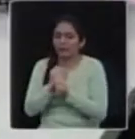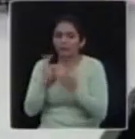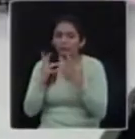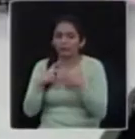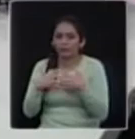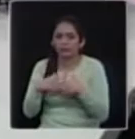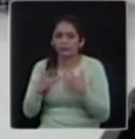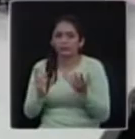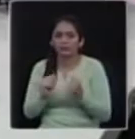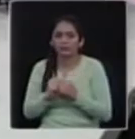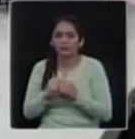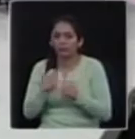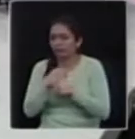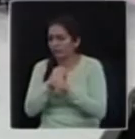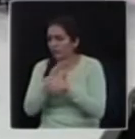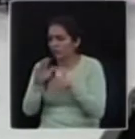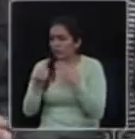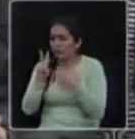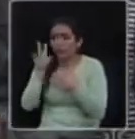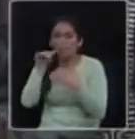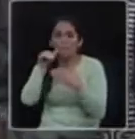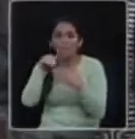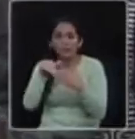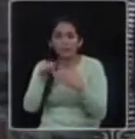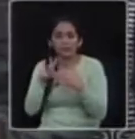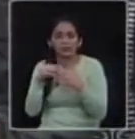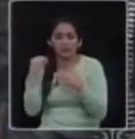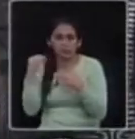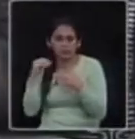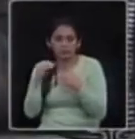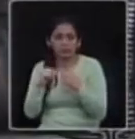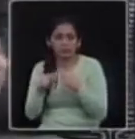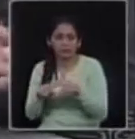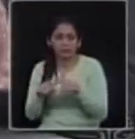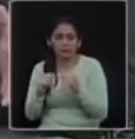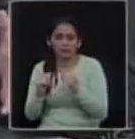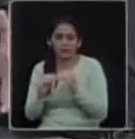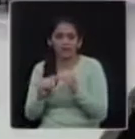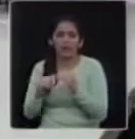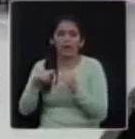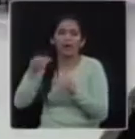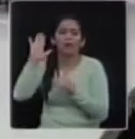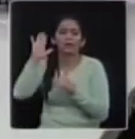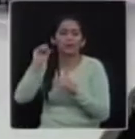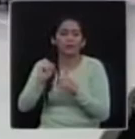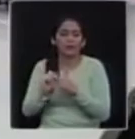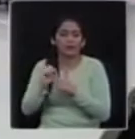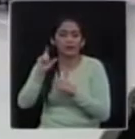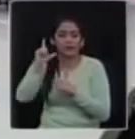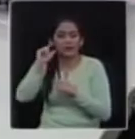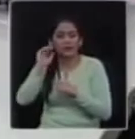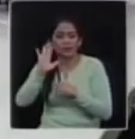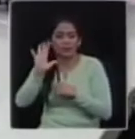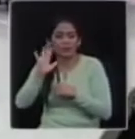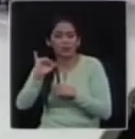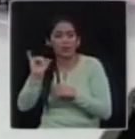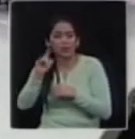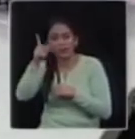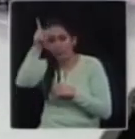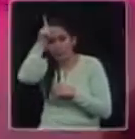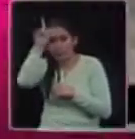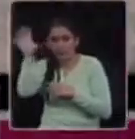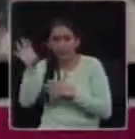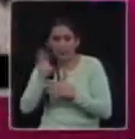desde 2 mil dólares ya con matrícula incluida. Y la más cara que tengo es una moto con sidecar, tipo alemana, con un carrito